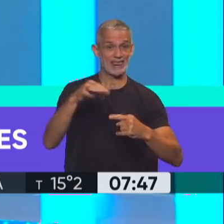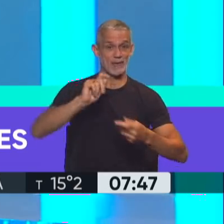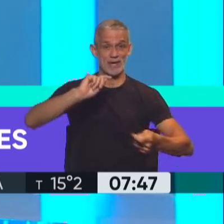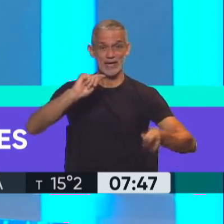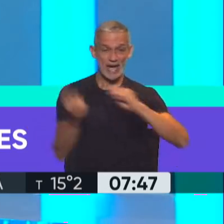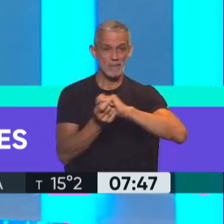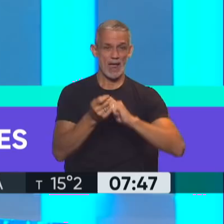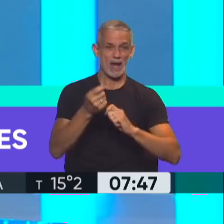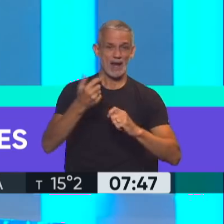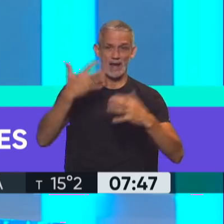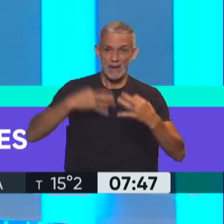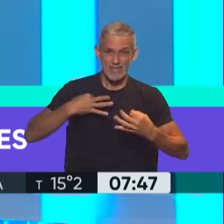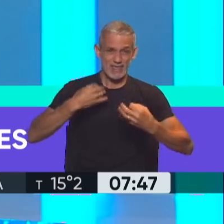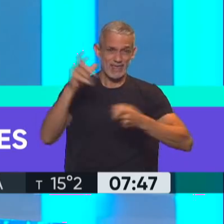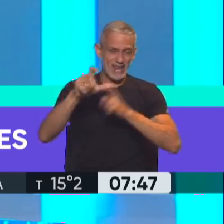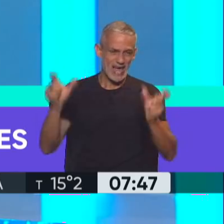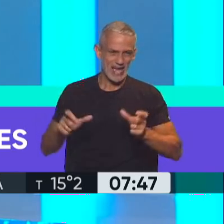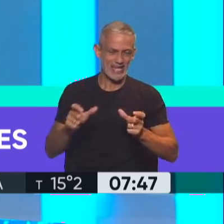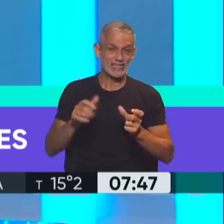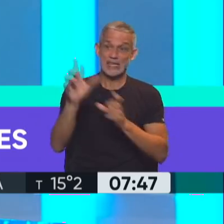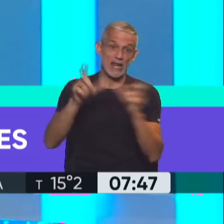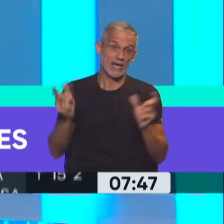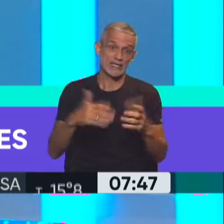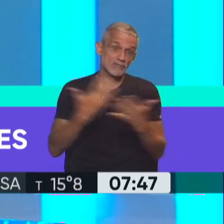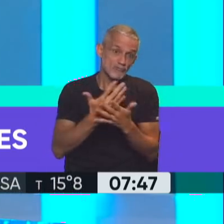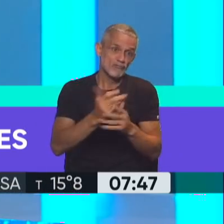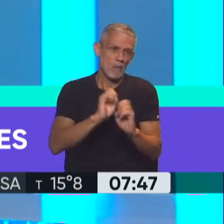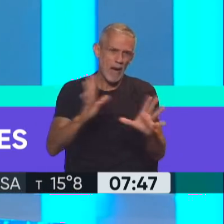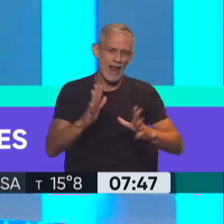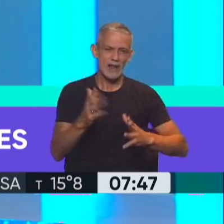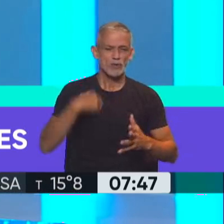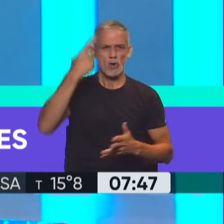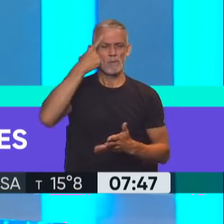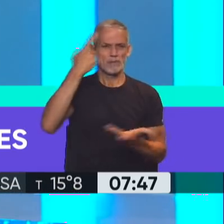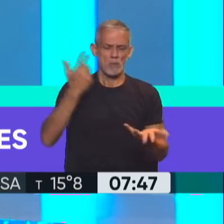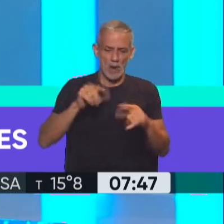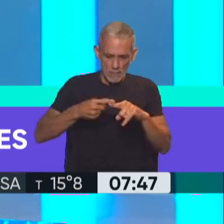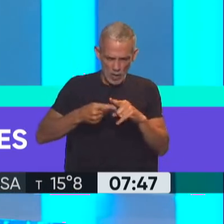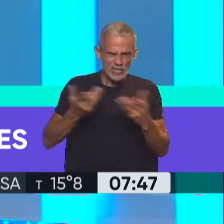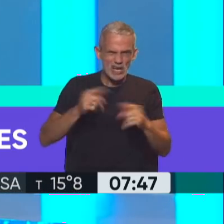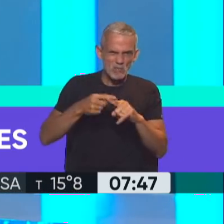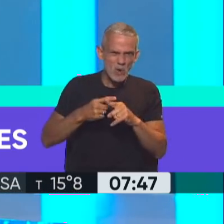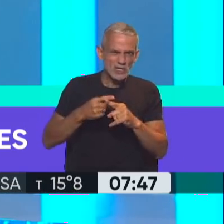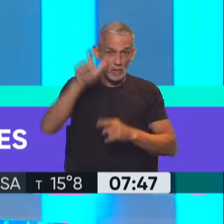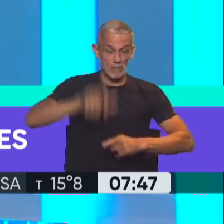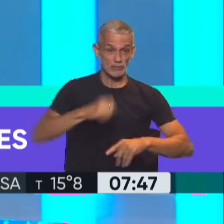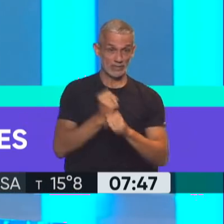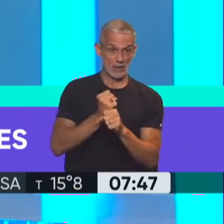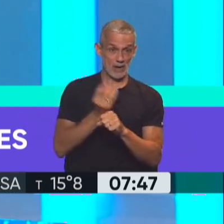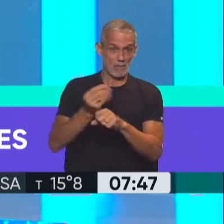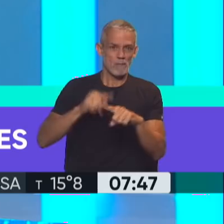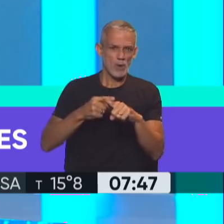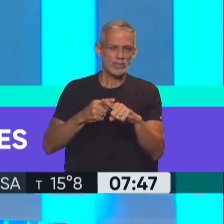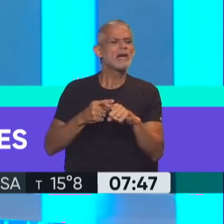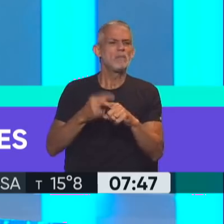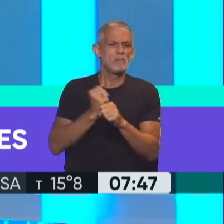de la gente sobre todo la gente que está pasándola mal no me imagino otra función más importante para un político que transformar esa realidad